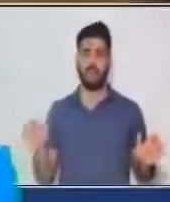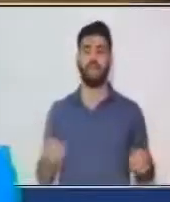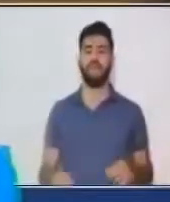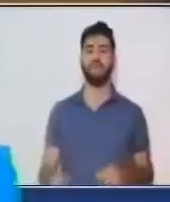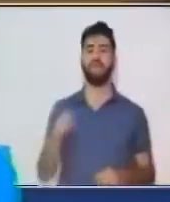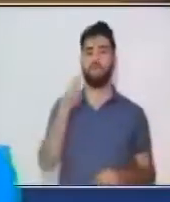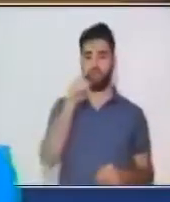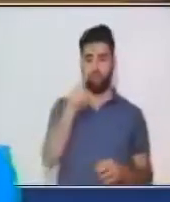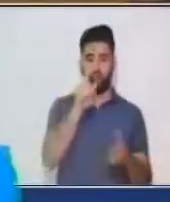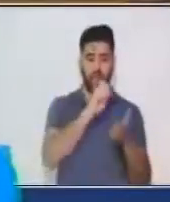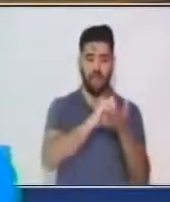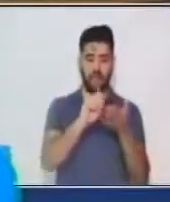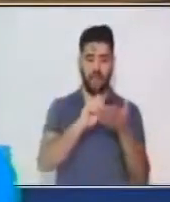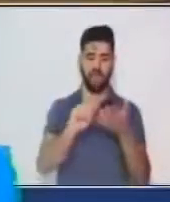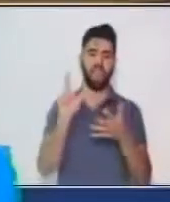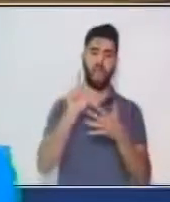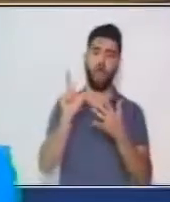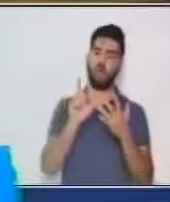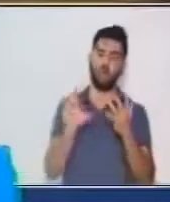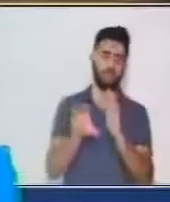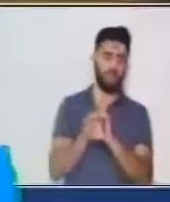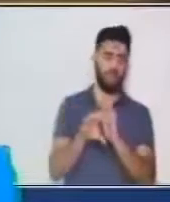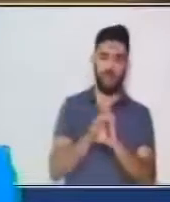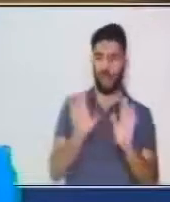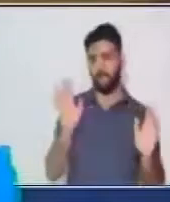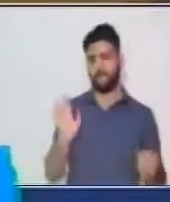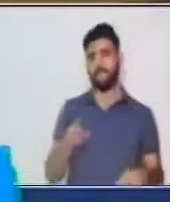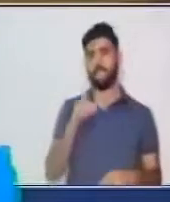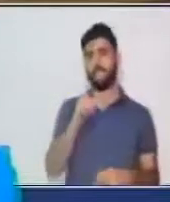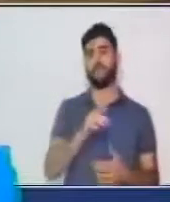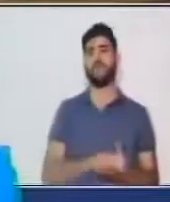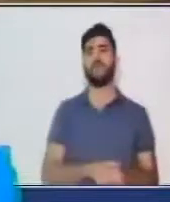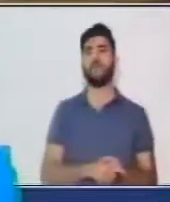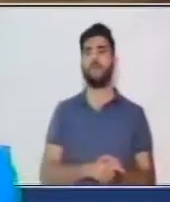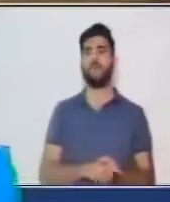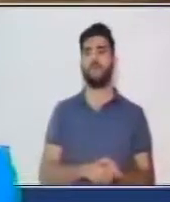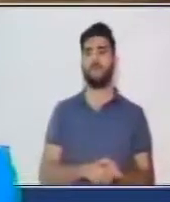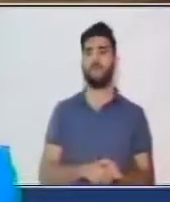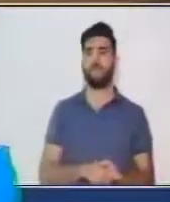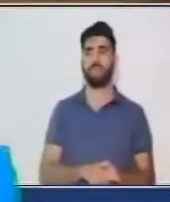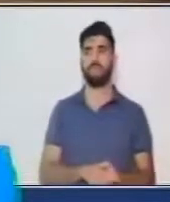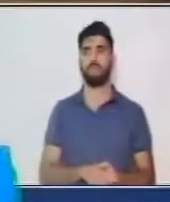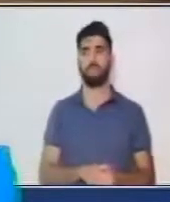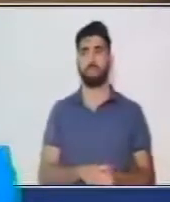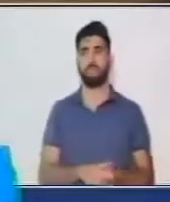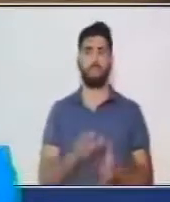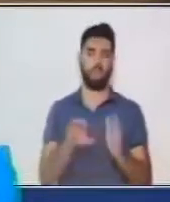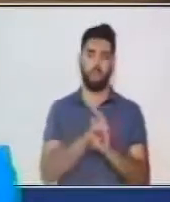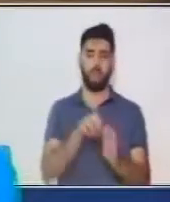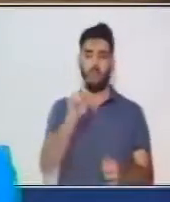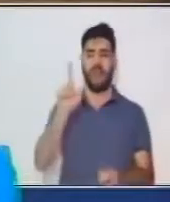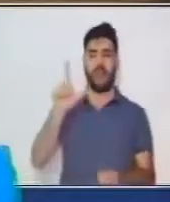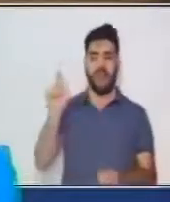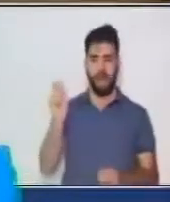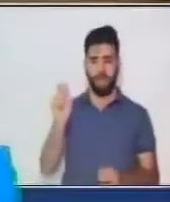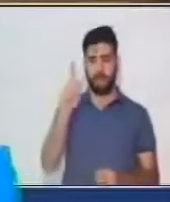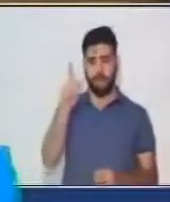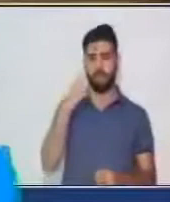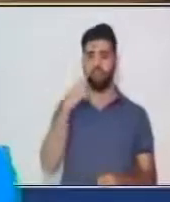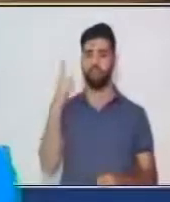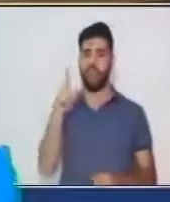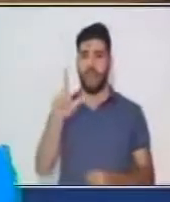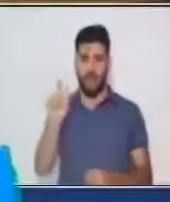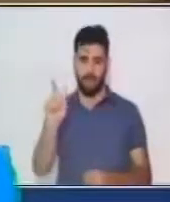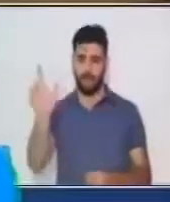objeto con cada uno de tus sentidos. Por ejemplo, lo que tienes a la mano ahorita va a ser un lápiz. Entonces vas a buscar